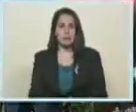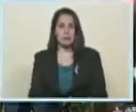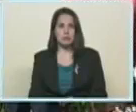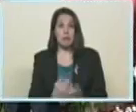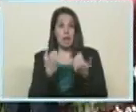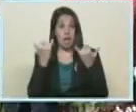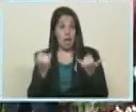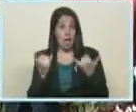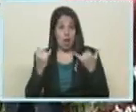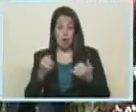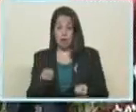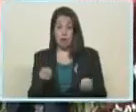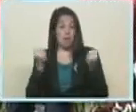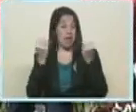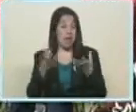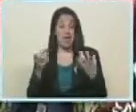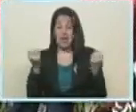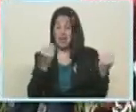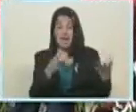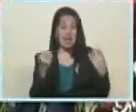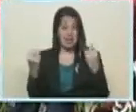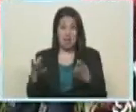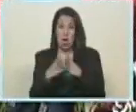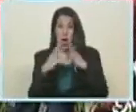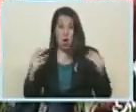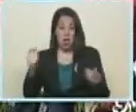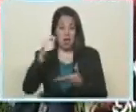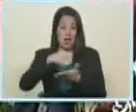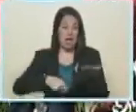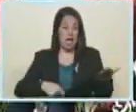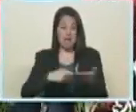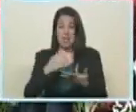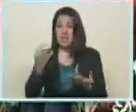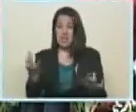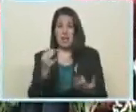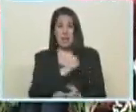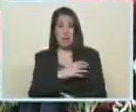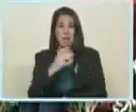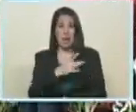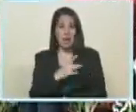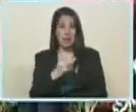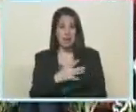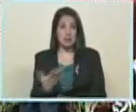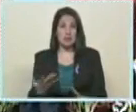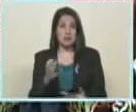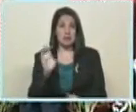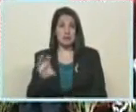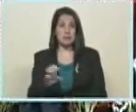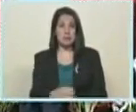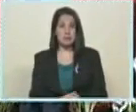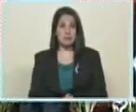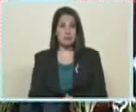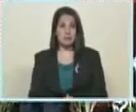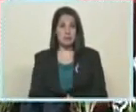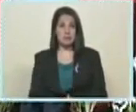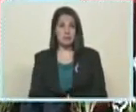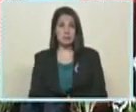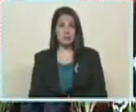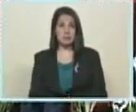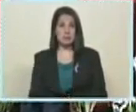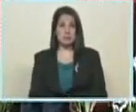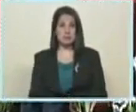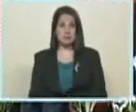Vamos a regionalizar todo el carnet de la patria, al pelo, al detalle. Al pelo cochino.